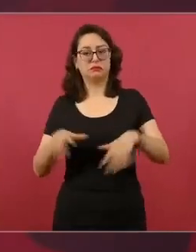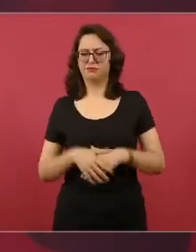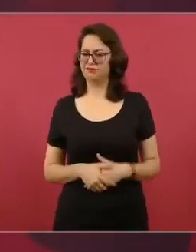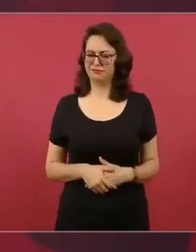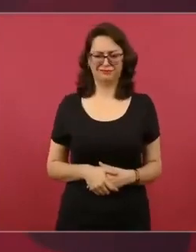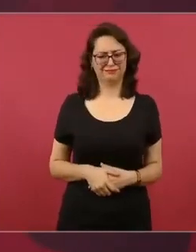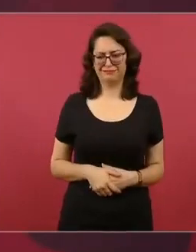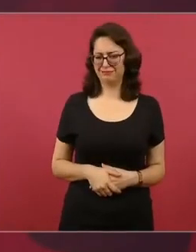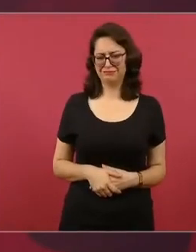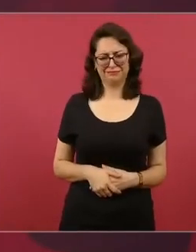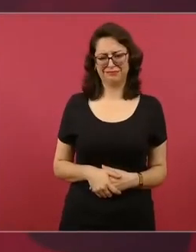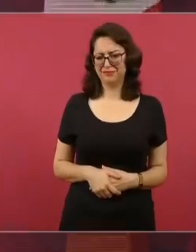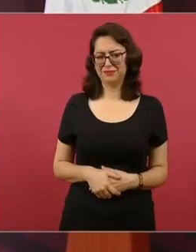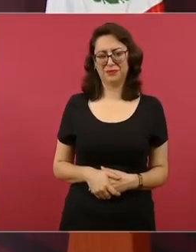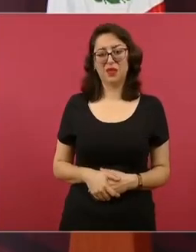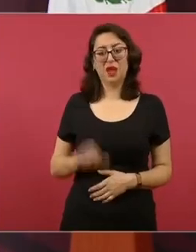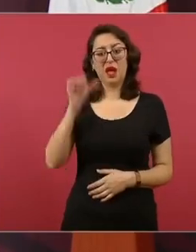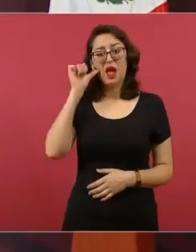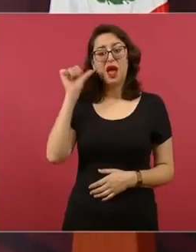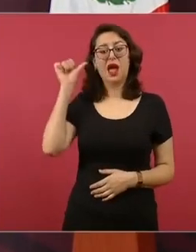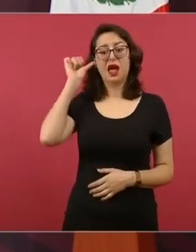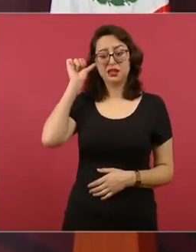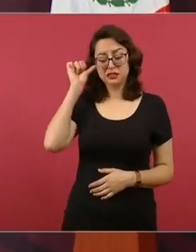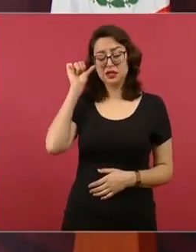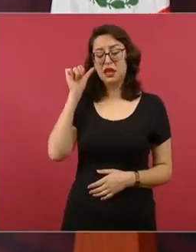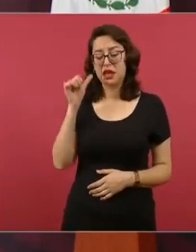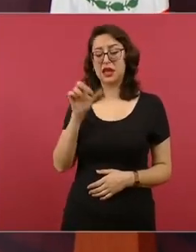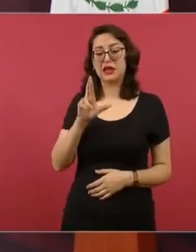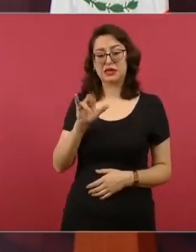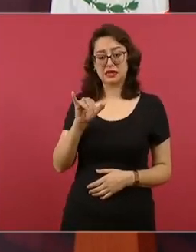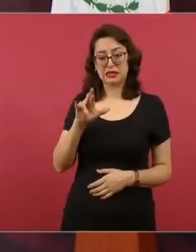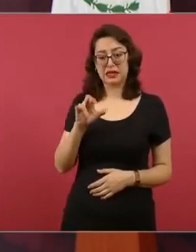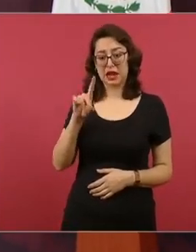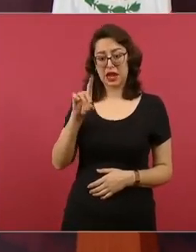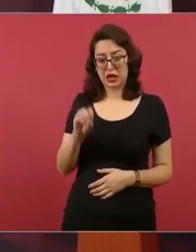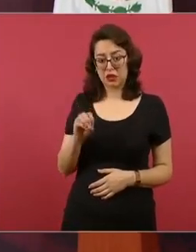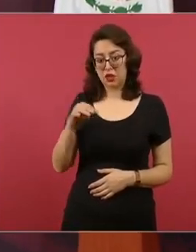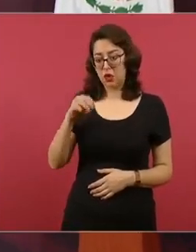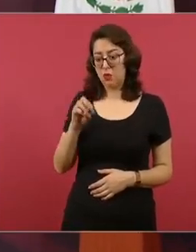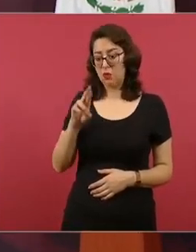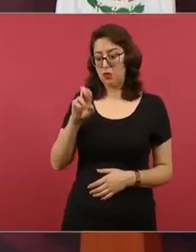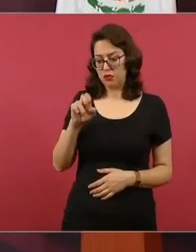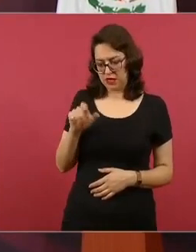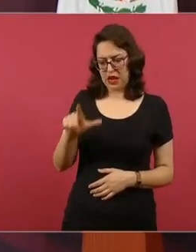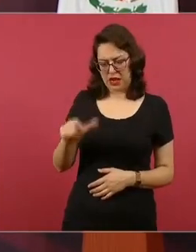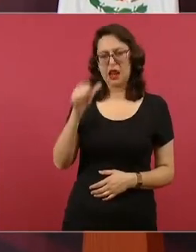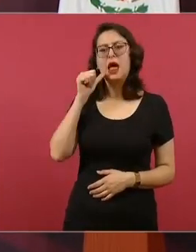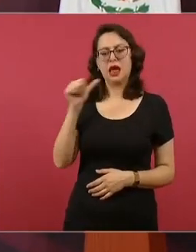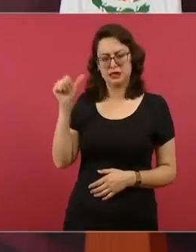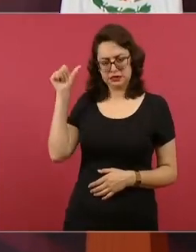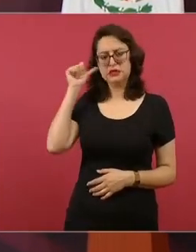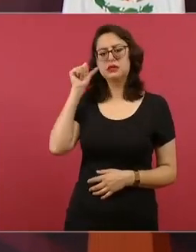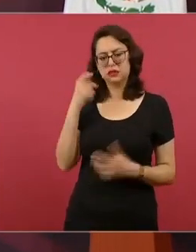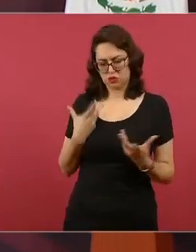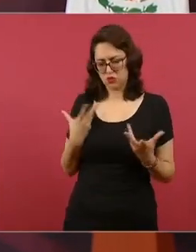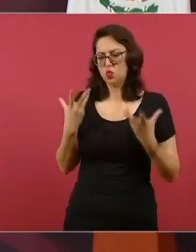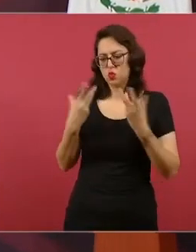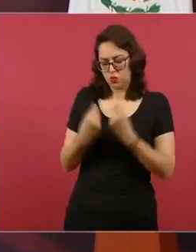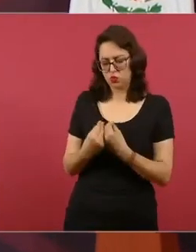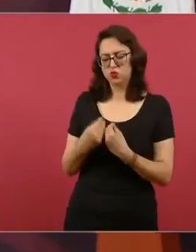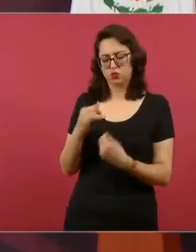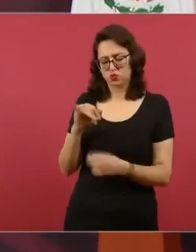con Ricardo… Con Monreal. Monreal. Con Ricardo Monreal, con el senador, sí. Sí, sí. Con él